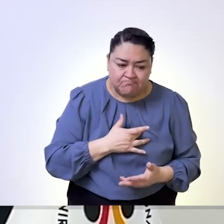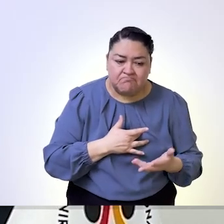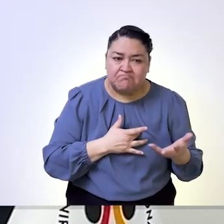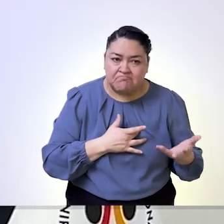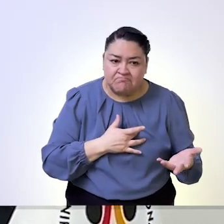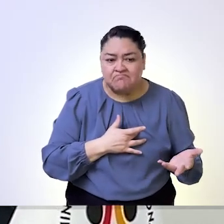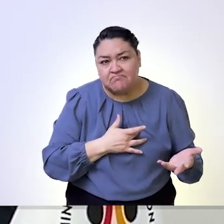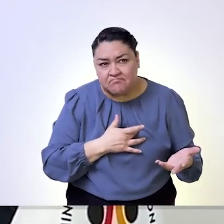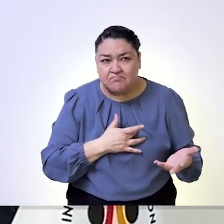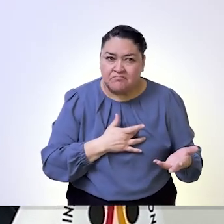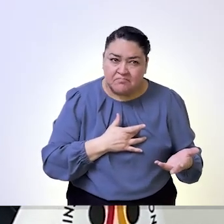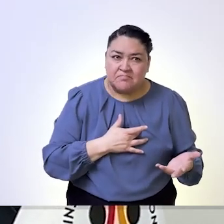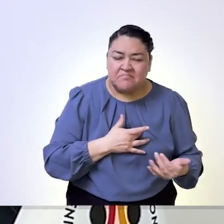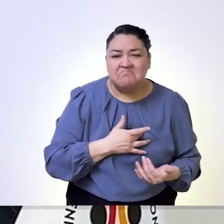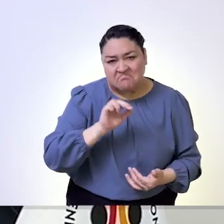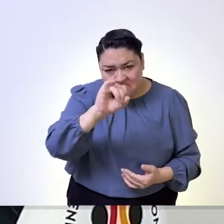tenemos una